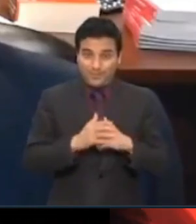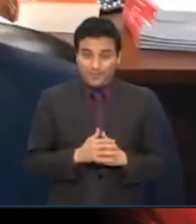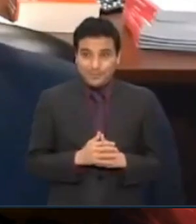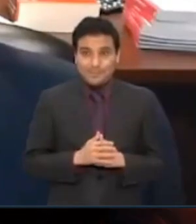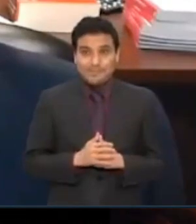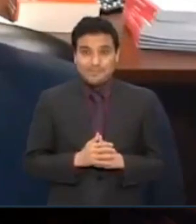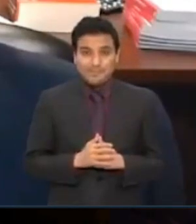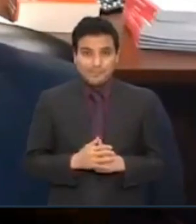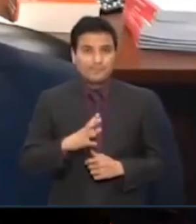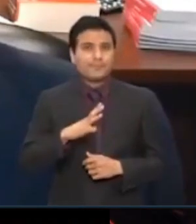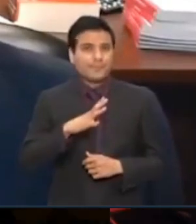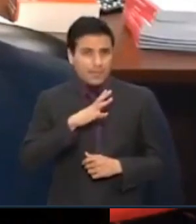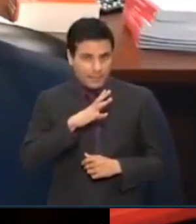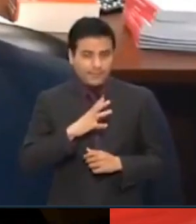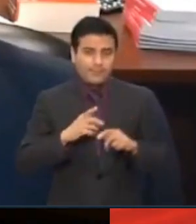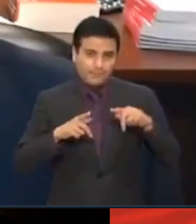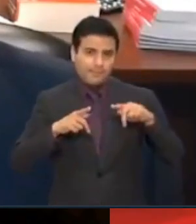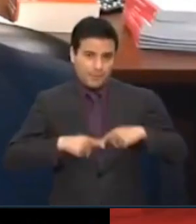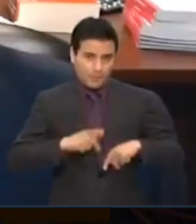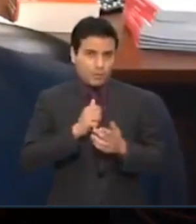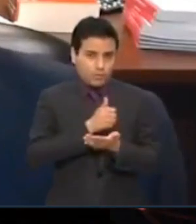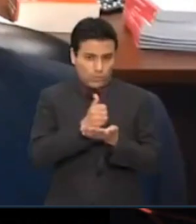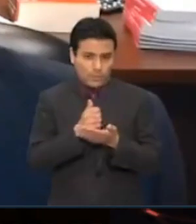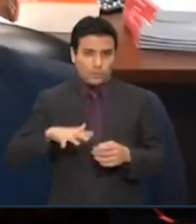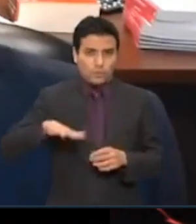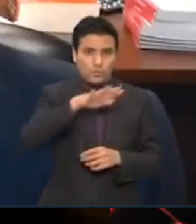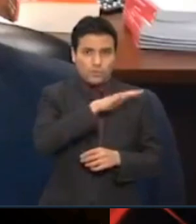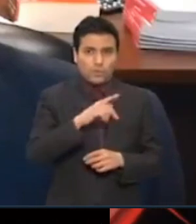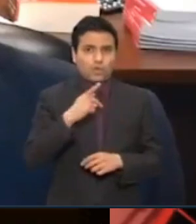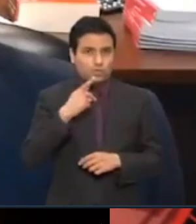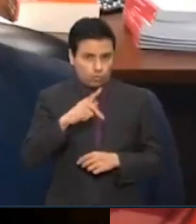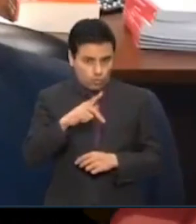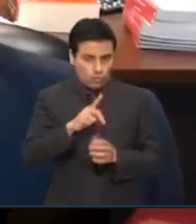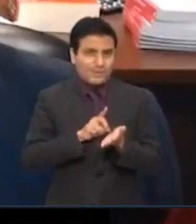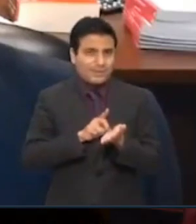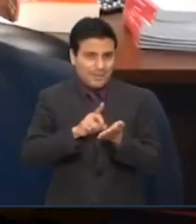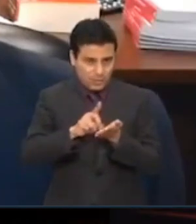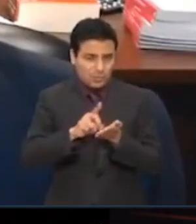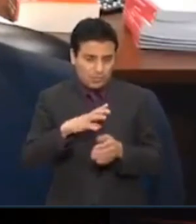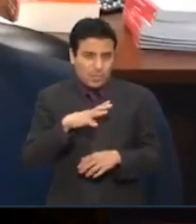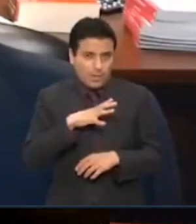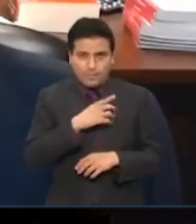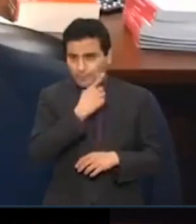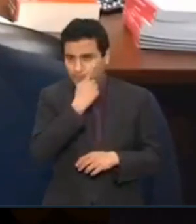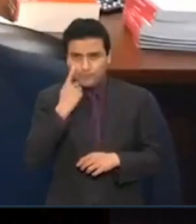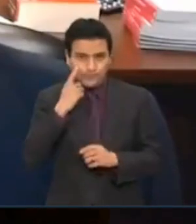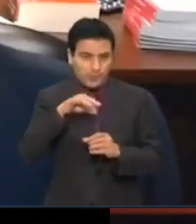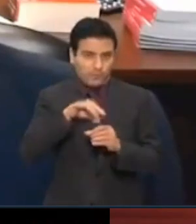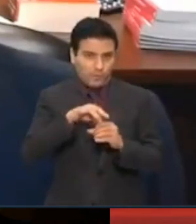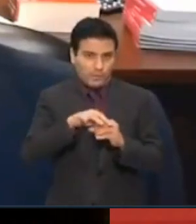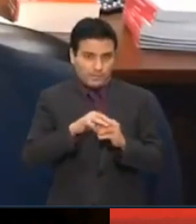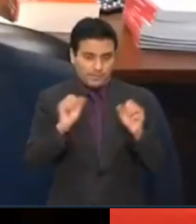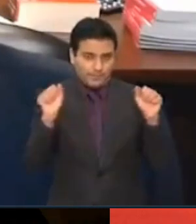instancia, encontramos a las y los ciudadanos, titulares del derecho de elegir a ciertas personas que ocuparán los cargos públicos.